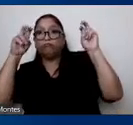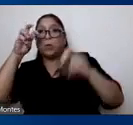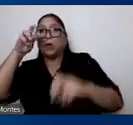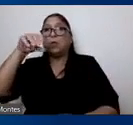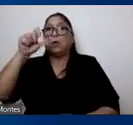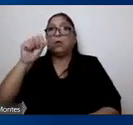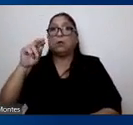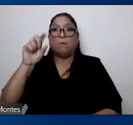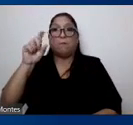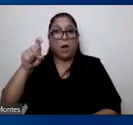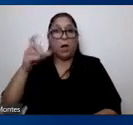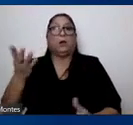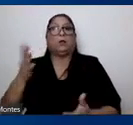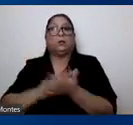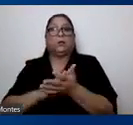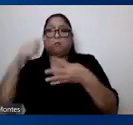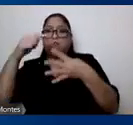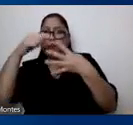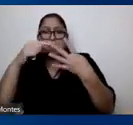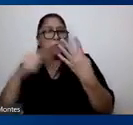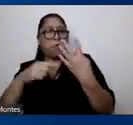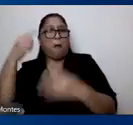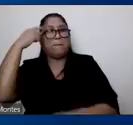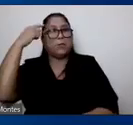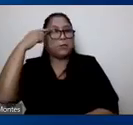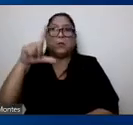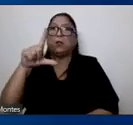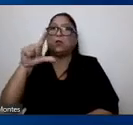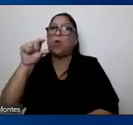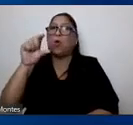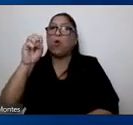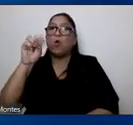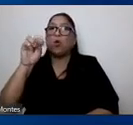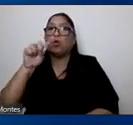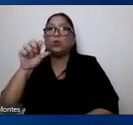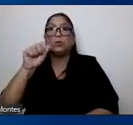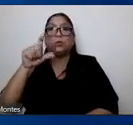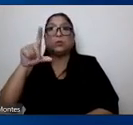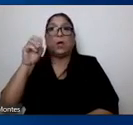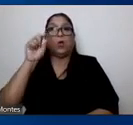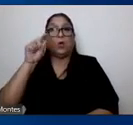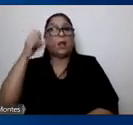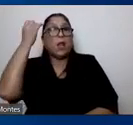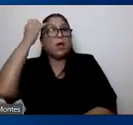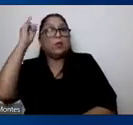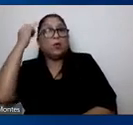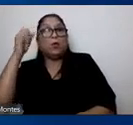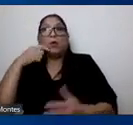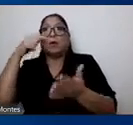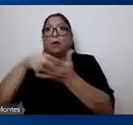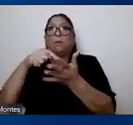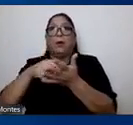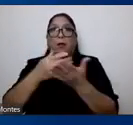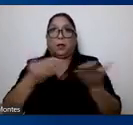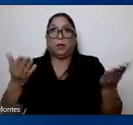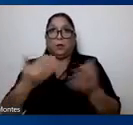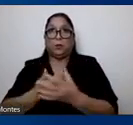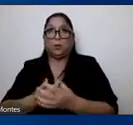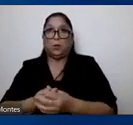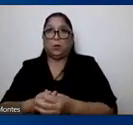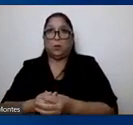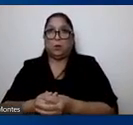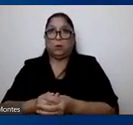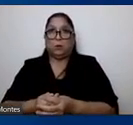leninista, maoísta y pensamiento Gonzalo, que era una directriz ideológica para ellos, ¿no? De intervención